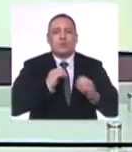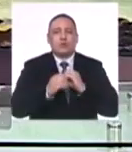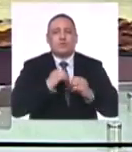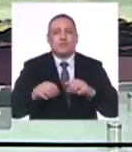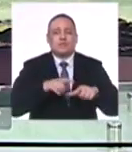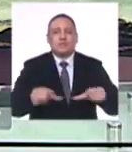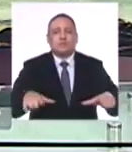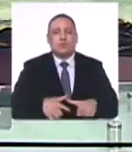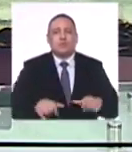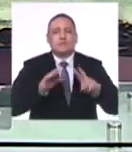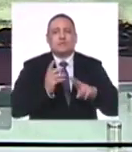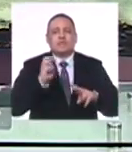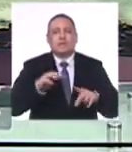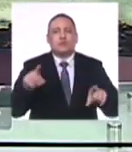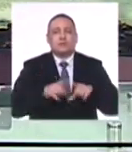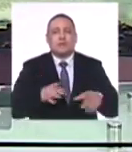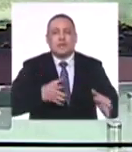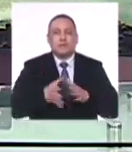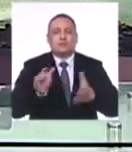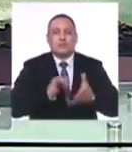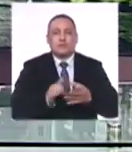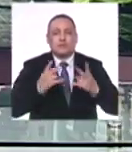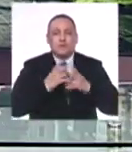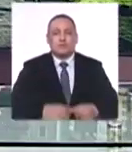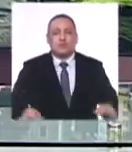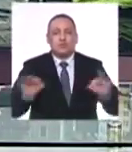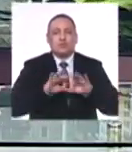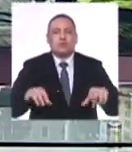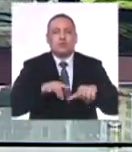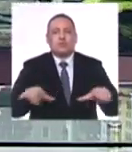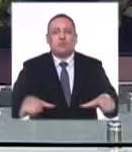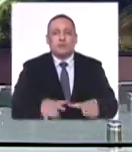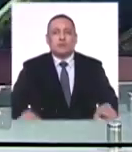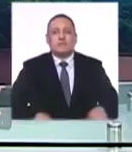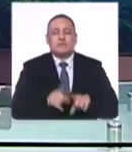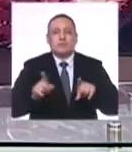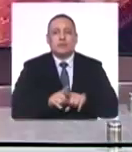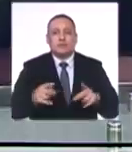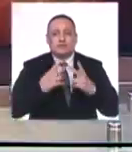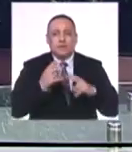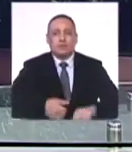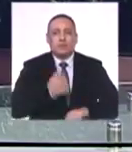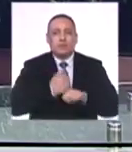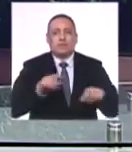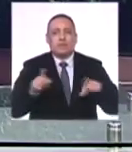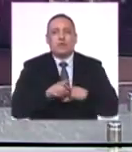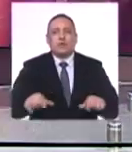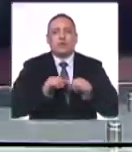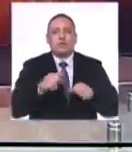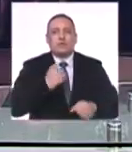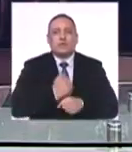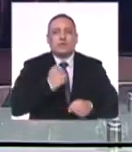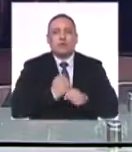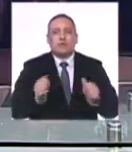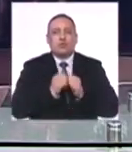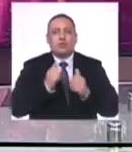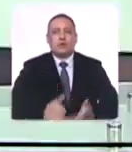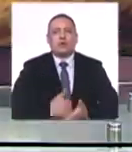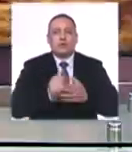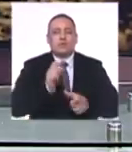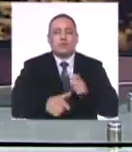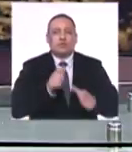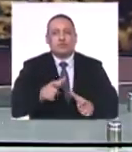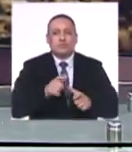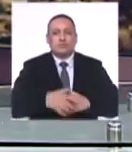de 7 kilómetros de camino en este importante distrito y también articulando esfuerzos para continuar trabajando en beneficio